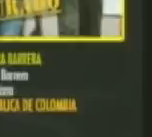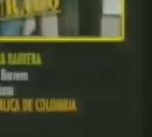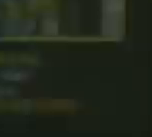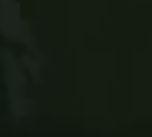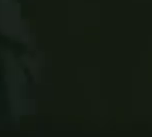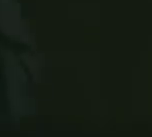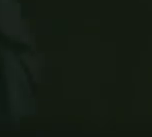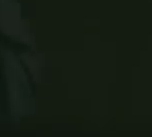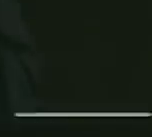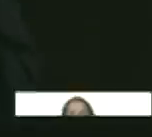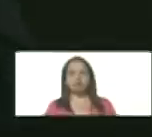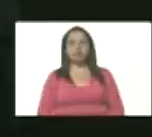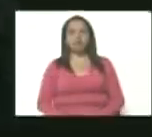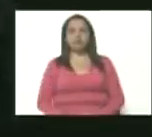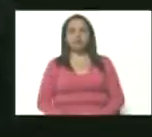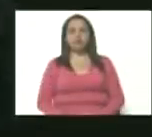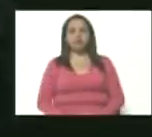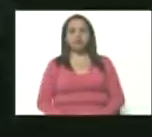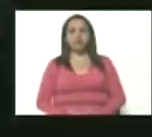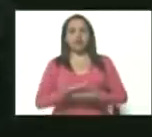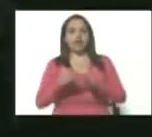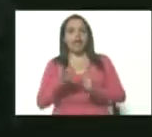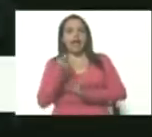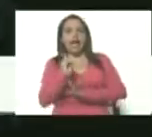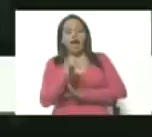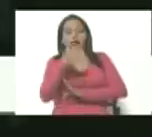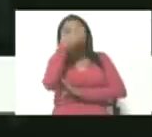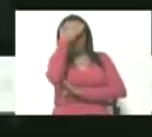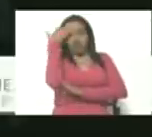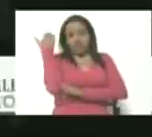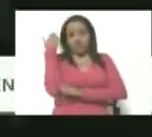Venezuela. Lo que pasa es que sufren de amnesia parcial.